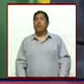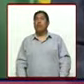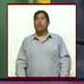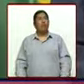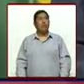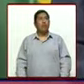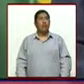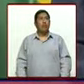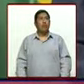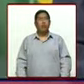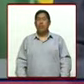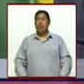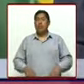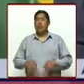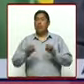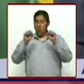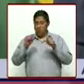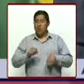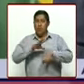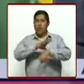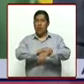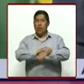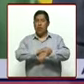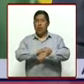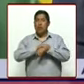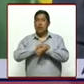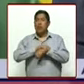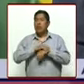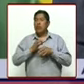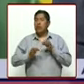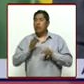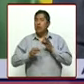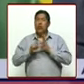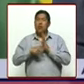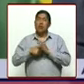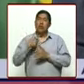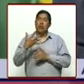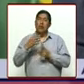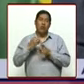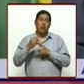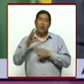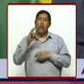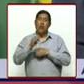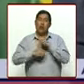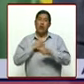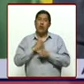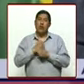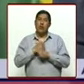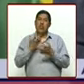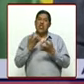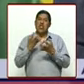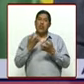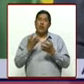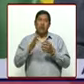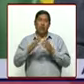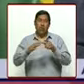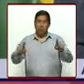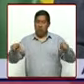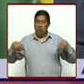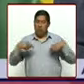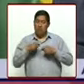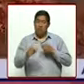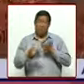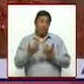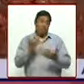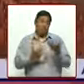Incurrirá en pena privativa de libertad de 5 a 7 años la persona que con el objeto de quemar sus campos